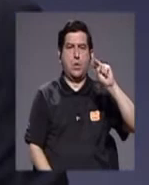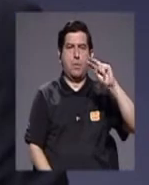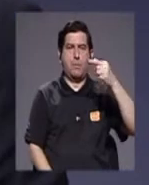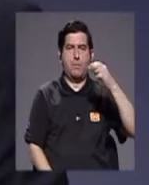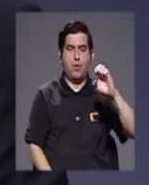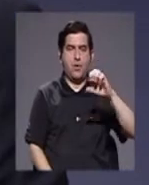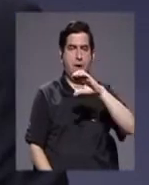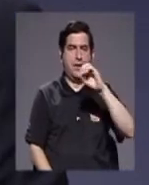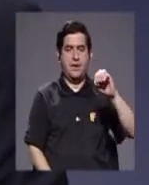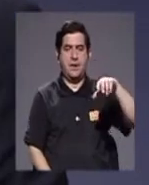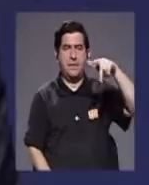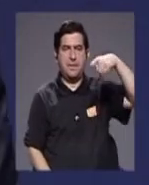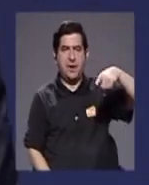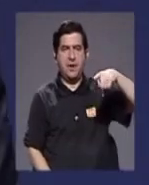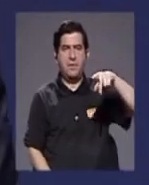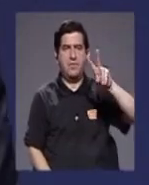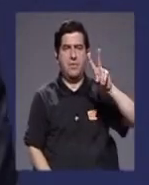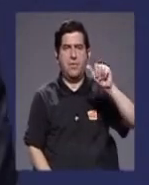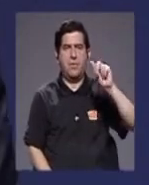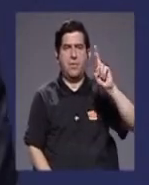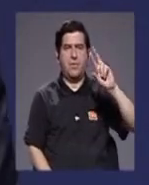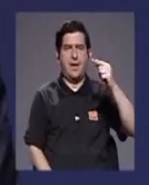don Pablo Vargas,